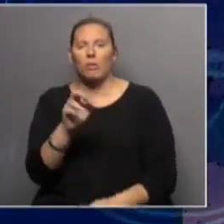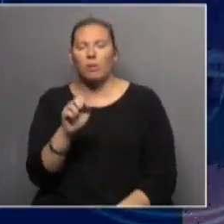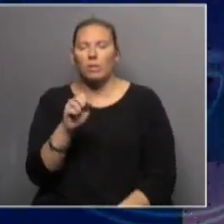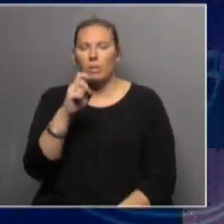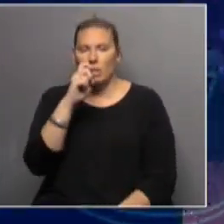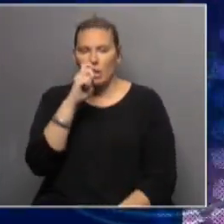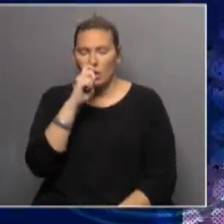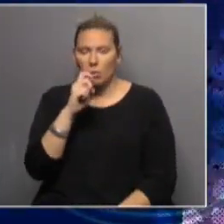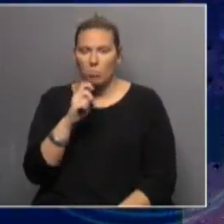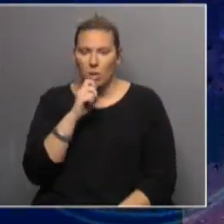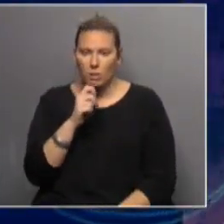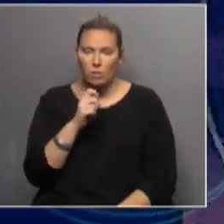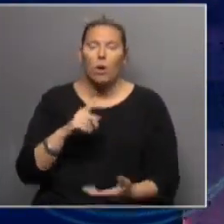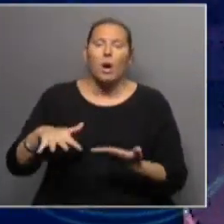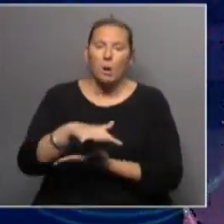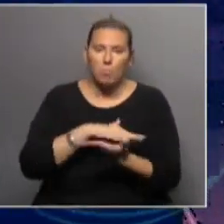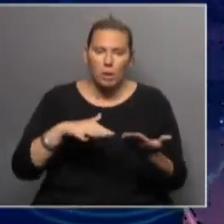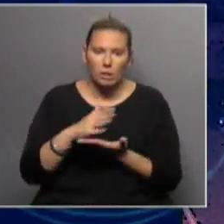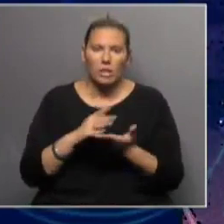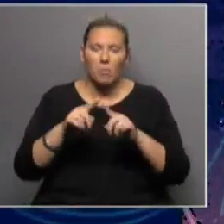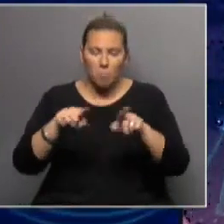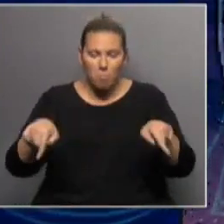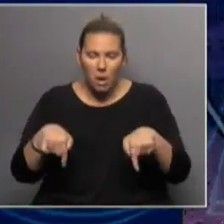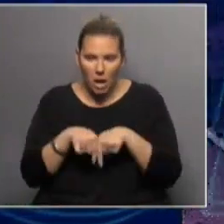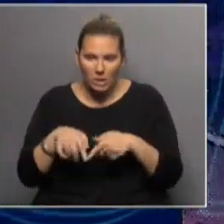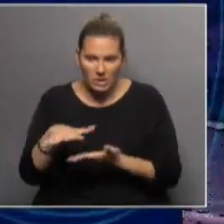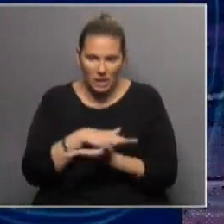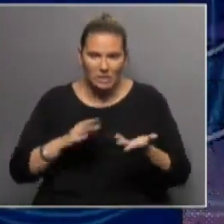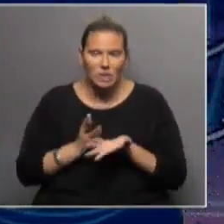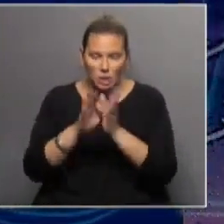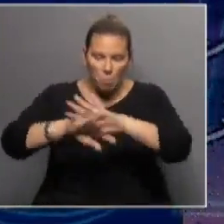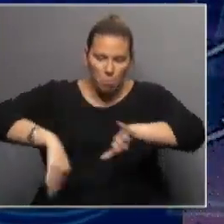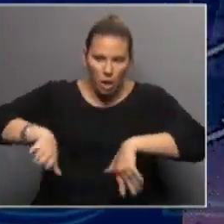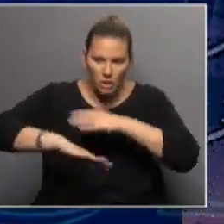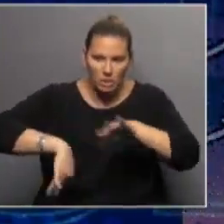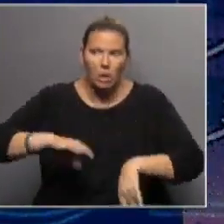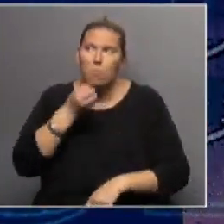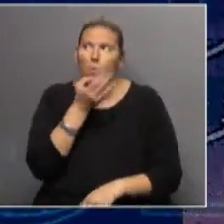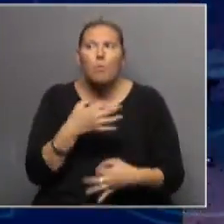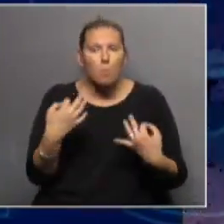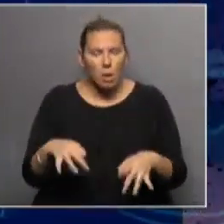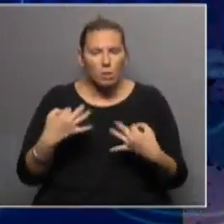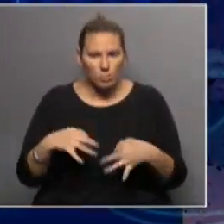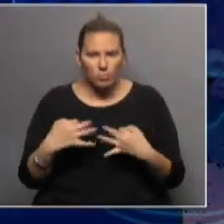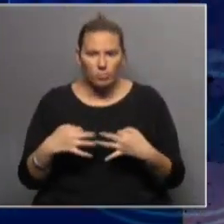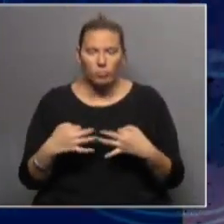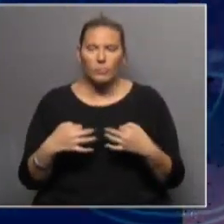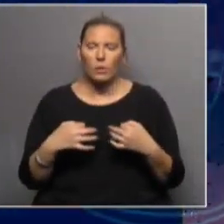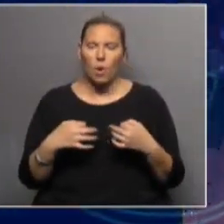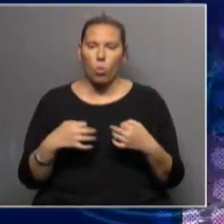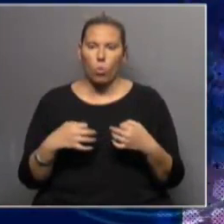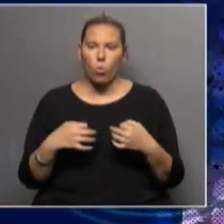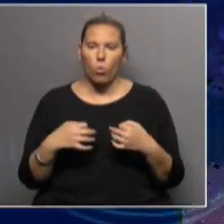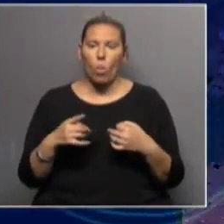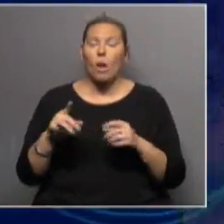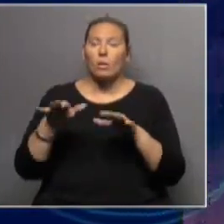parques y playas. Es un programa verano conocido, ¿no? Para todo ese rango de gente. Está muy bueno. Eso está muy bueno. Y bueno, ya se